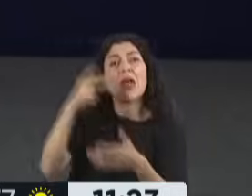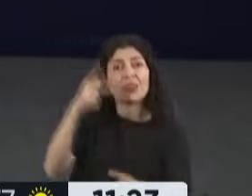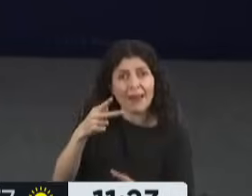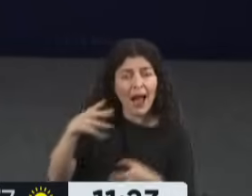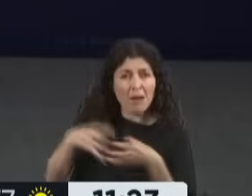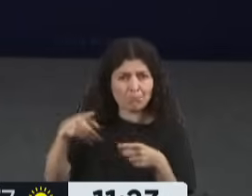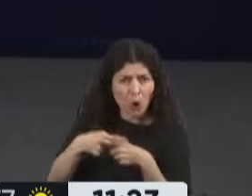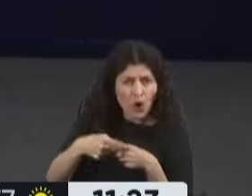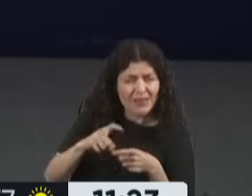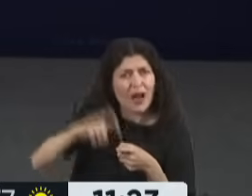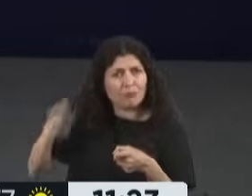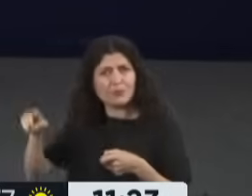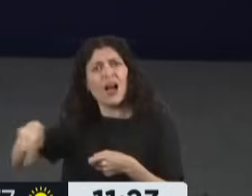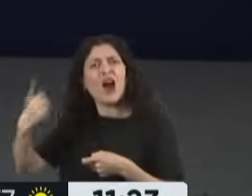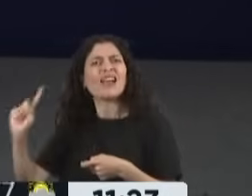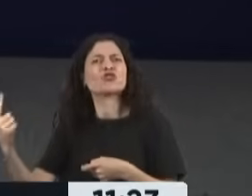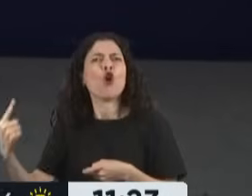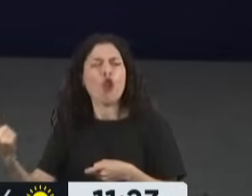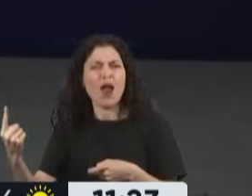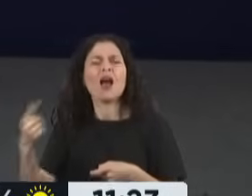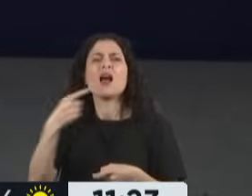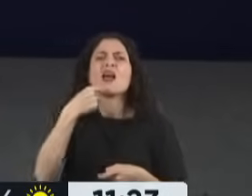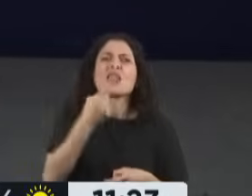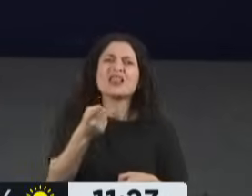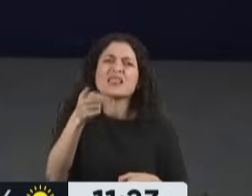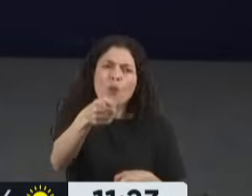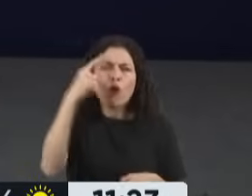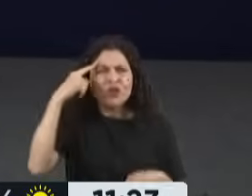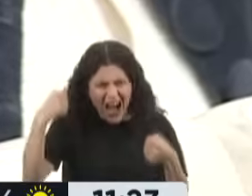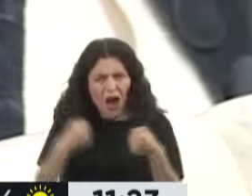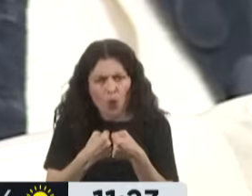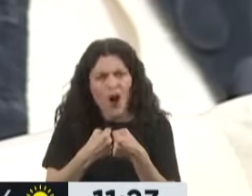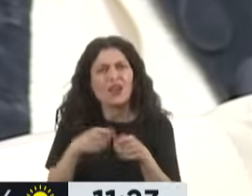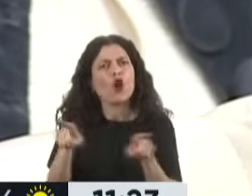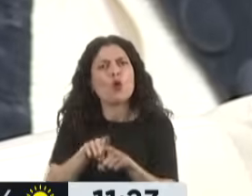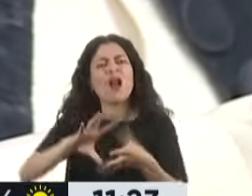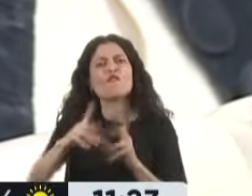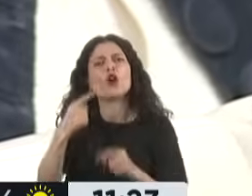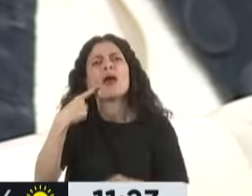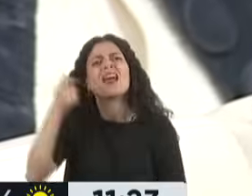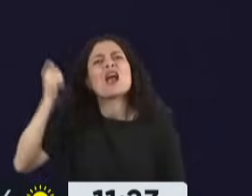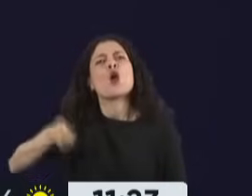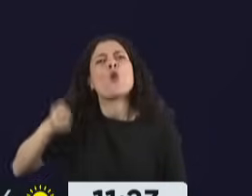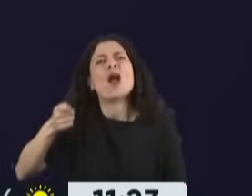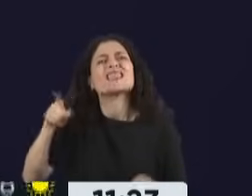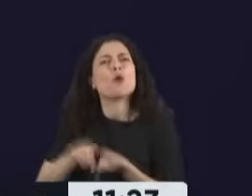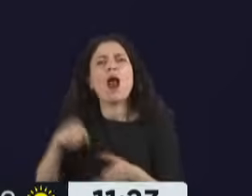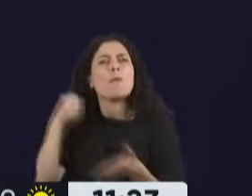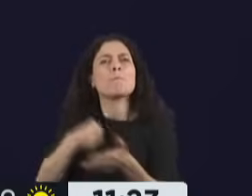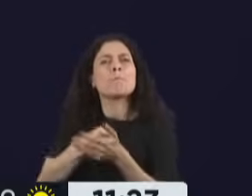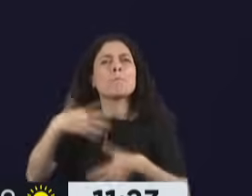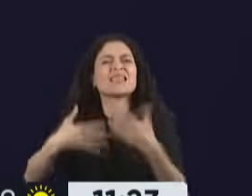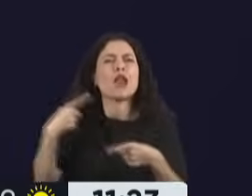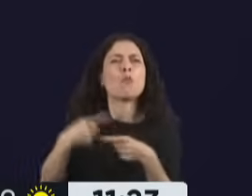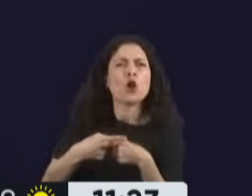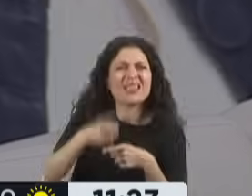Si coincide con el planteo de Gianni, que sostuvo que Sebastián Casanelo es un juez militante a raíz de las decisiones. No, es un planteo, pero si lo dijo, no la escuché,